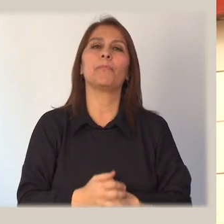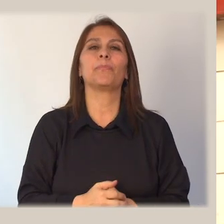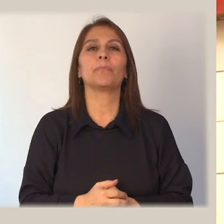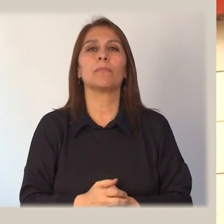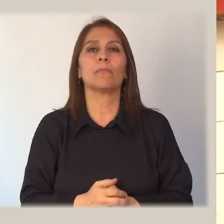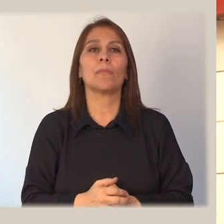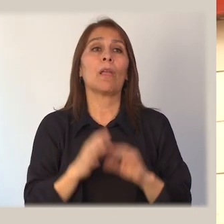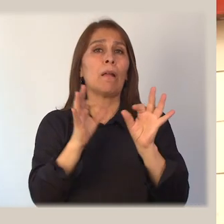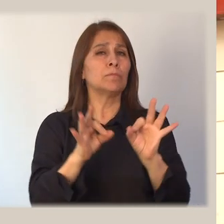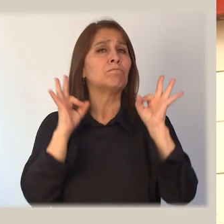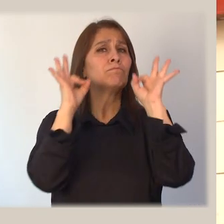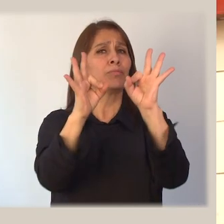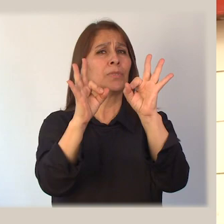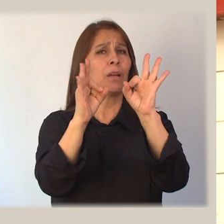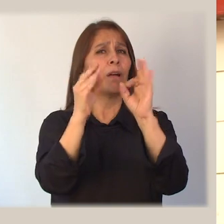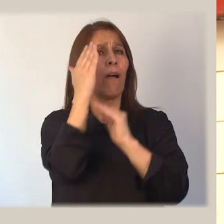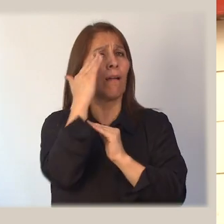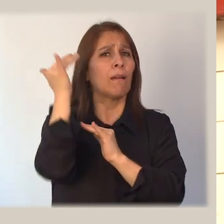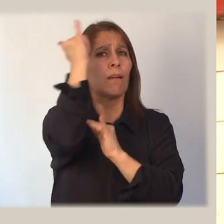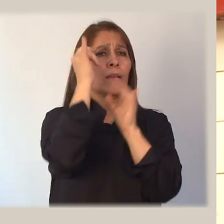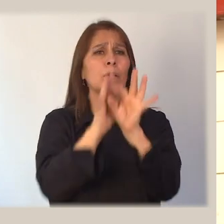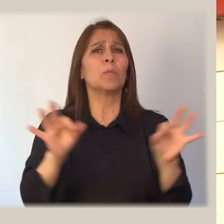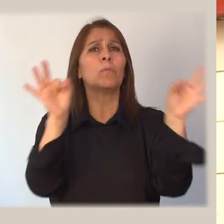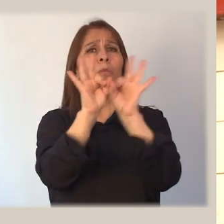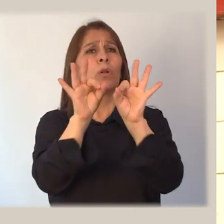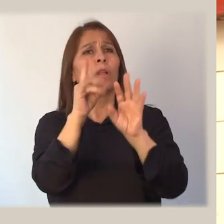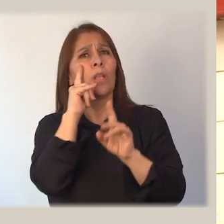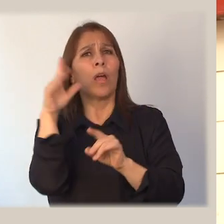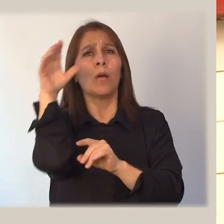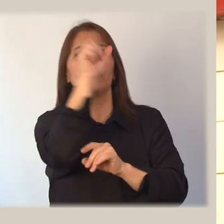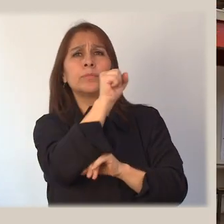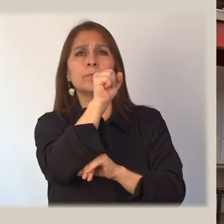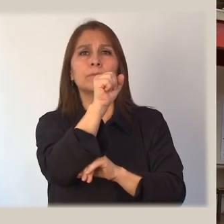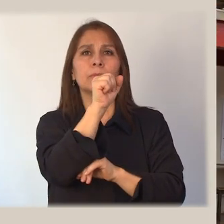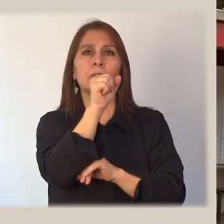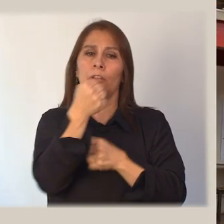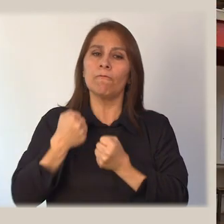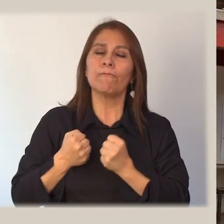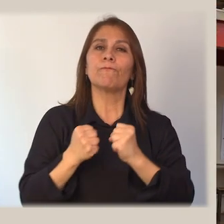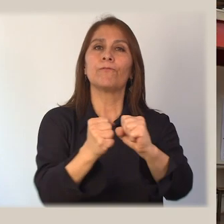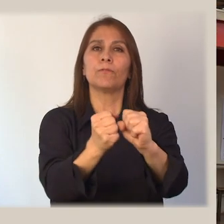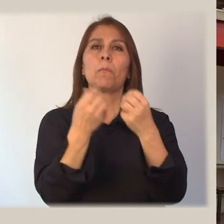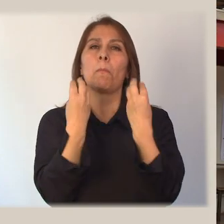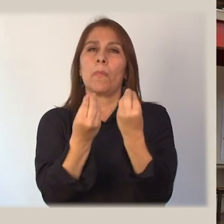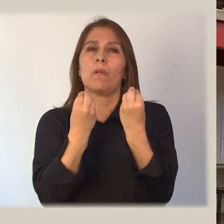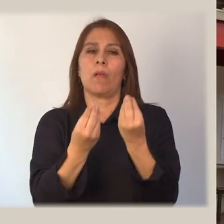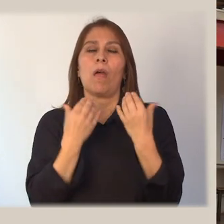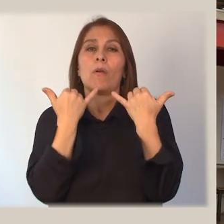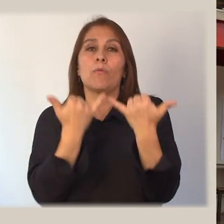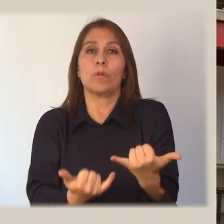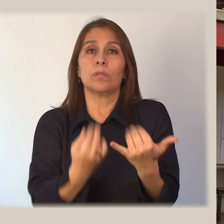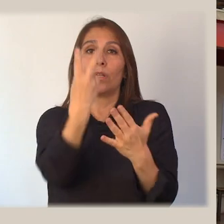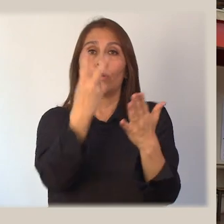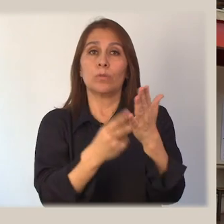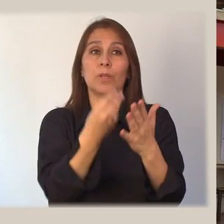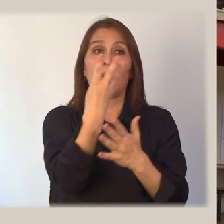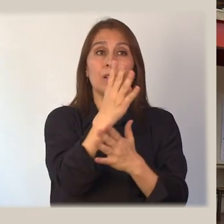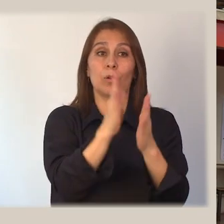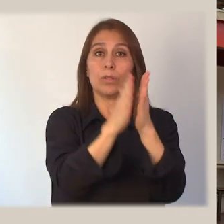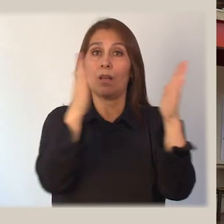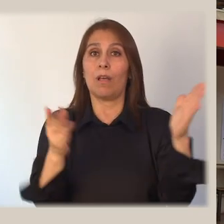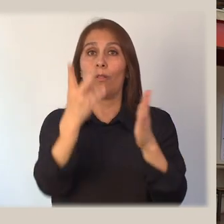compromiso institucional con la excelencia académica se evidencia de manera importante en el empeño y esfuerzo en actualizar, en el